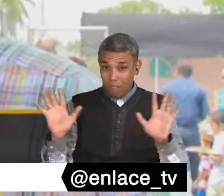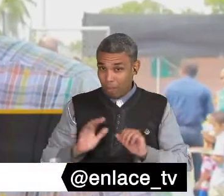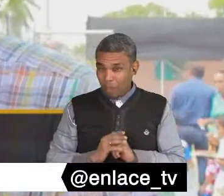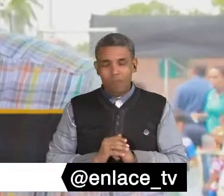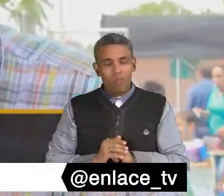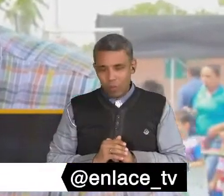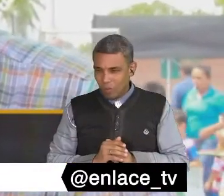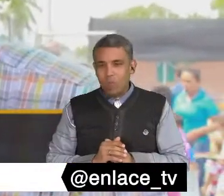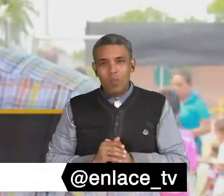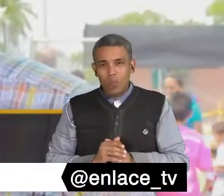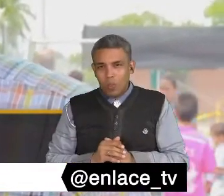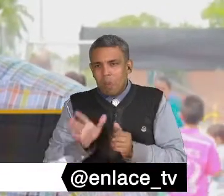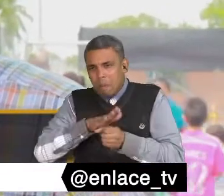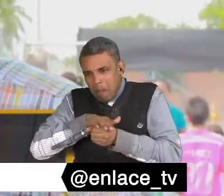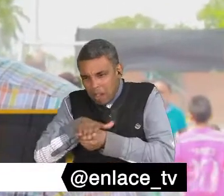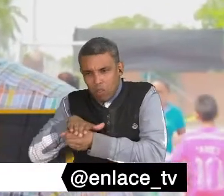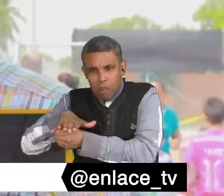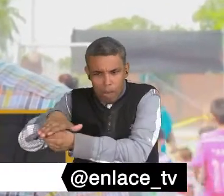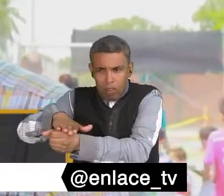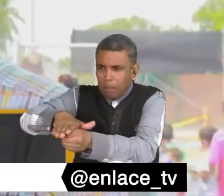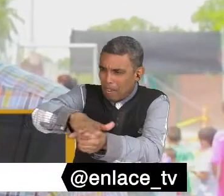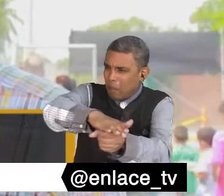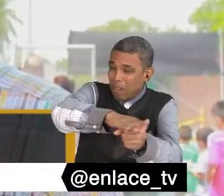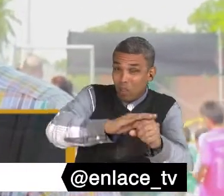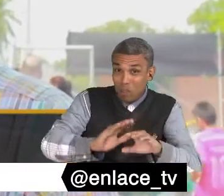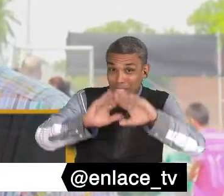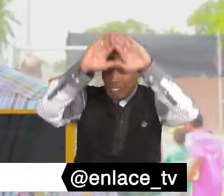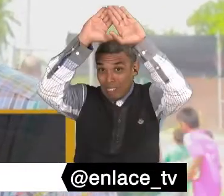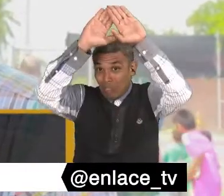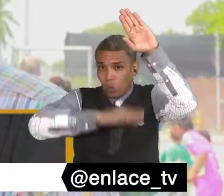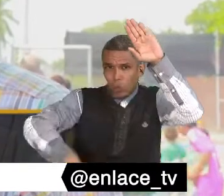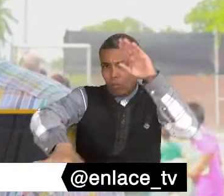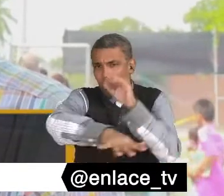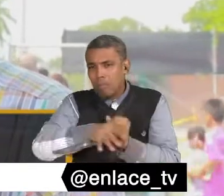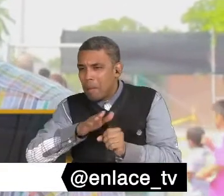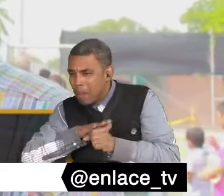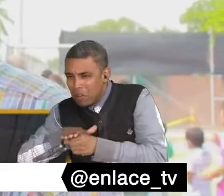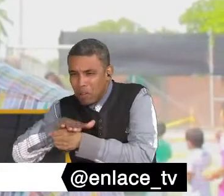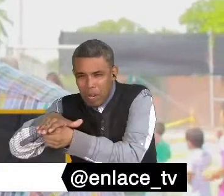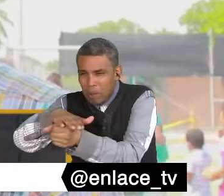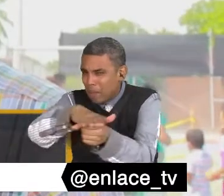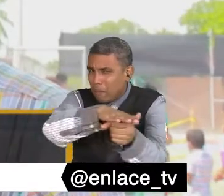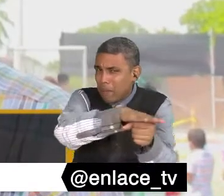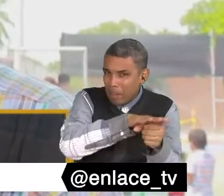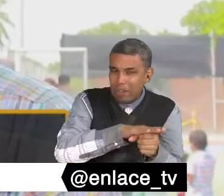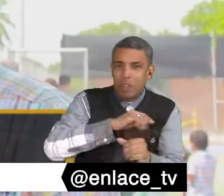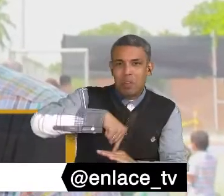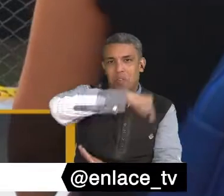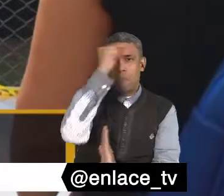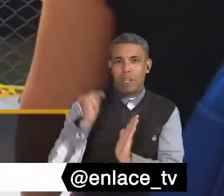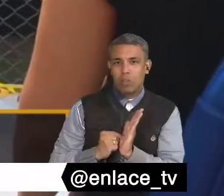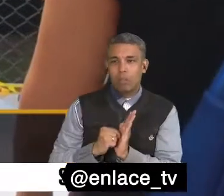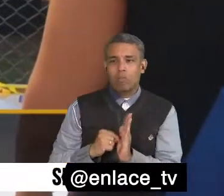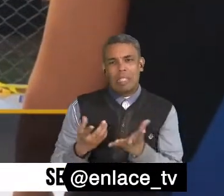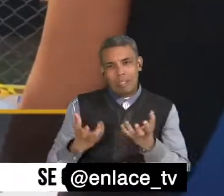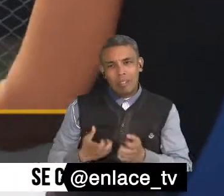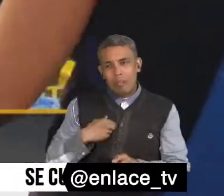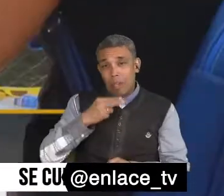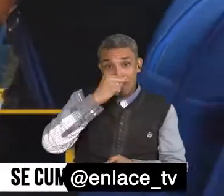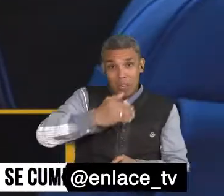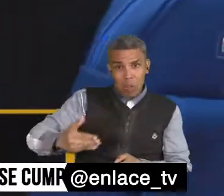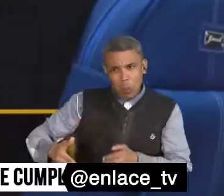que se viene trabajando para con los niños, al futuro se tenga un mejor tratamiento a la tierra y nuestro ambiente.